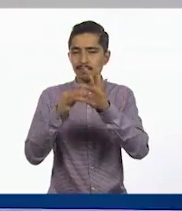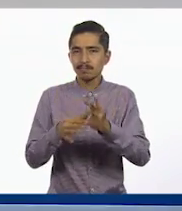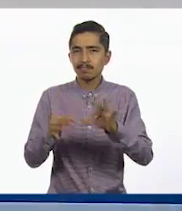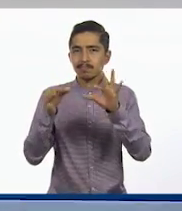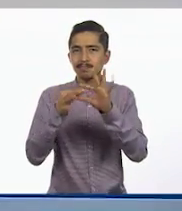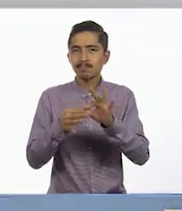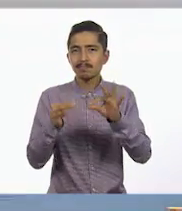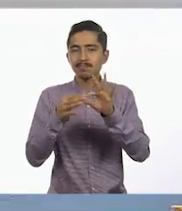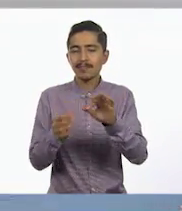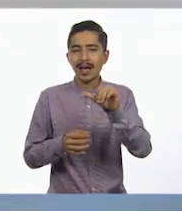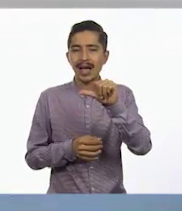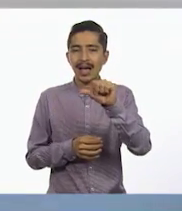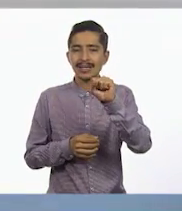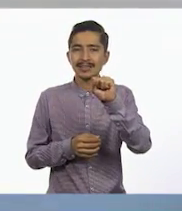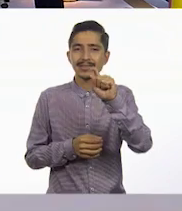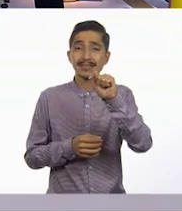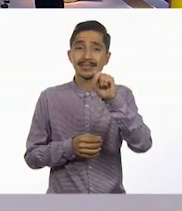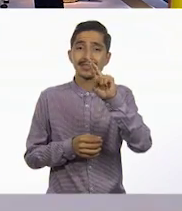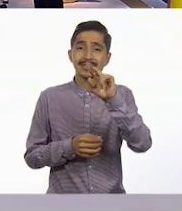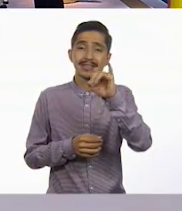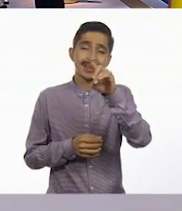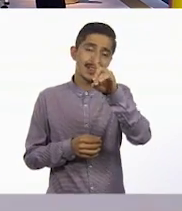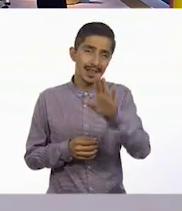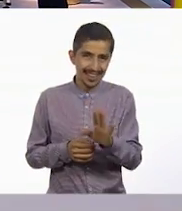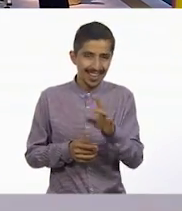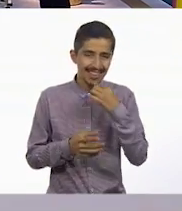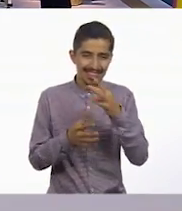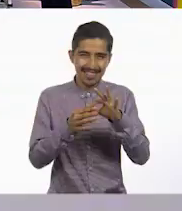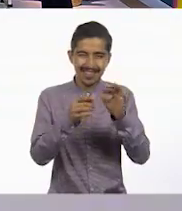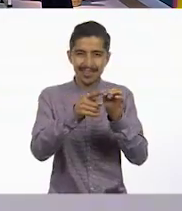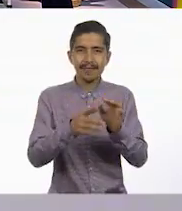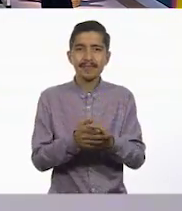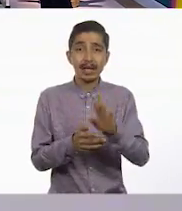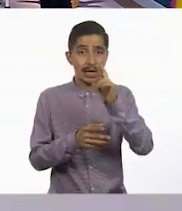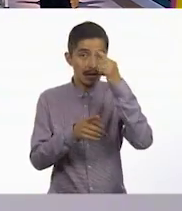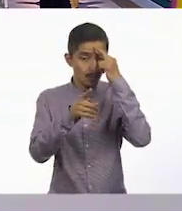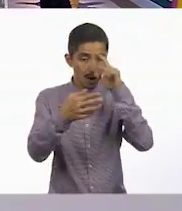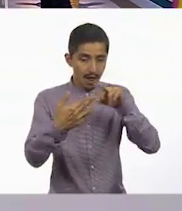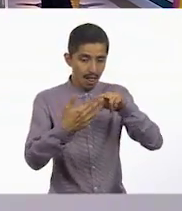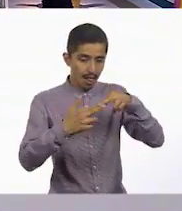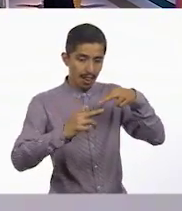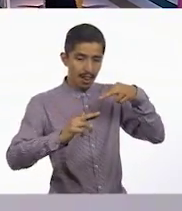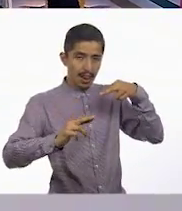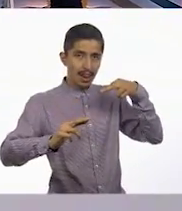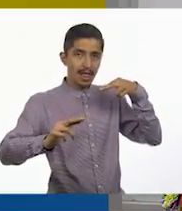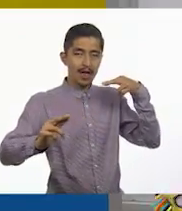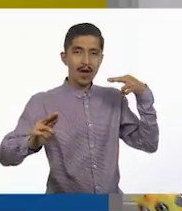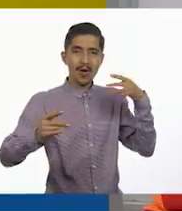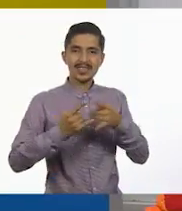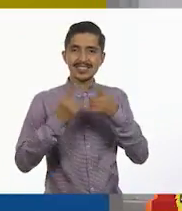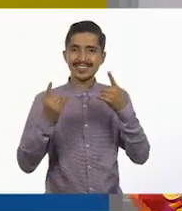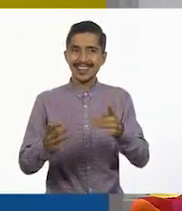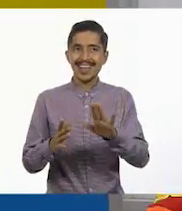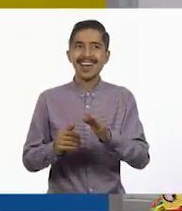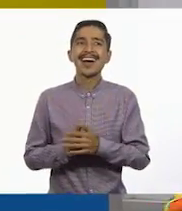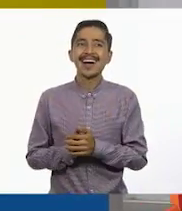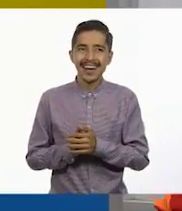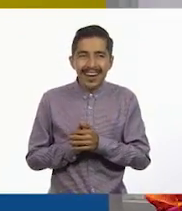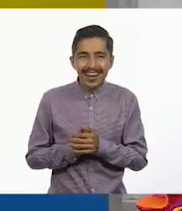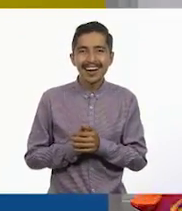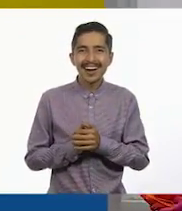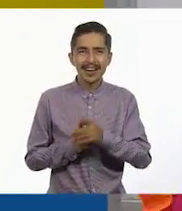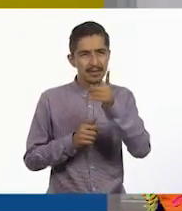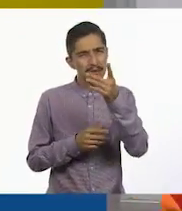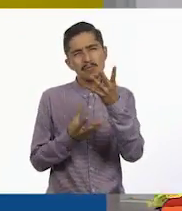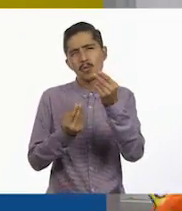contó Astrid. Recuérdenlo, un hilo legendario. Ay, ¿verdad que la vas